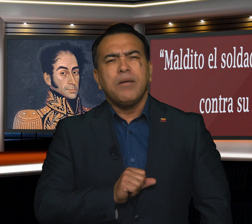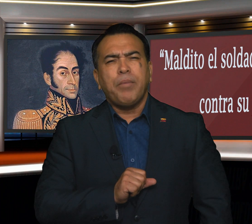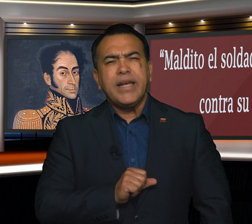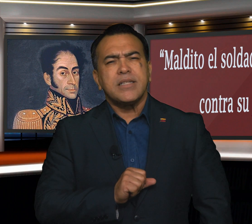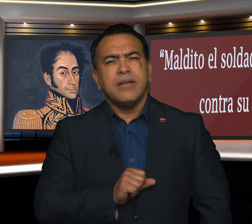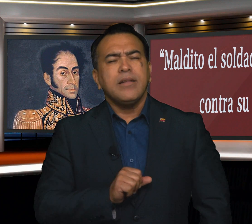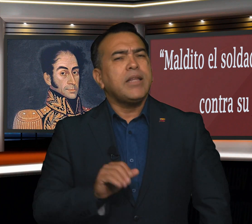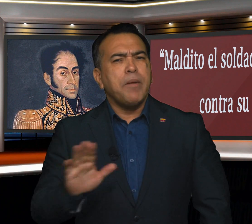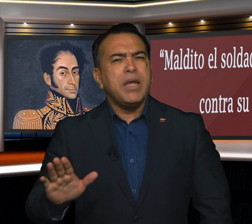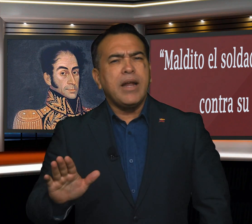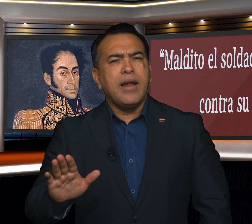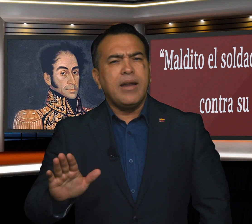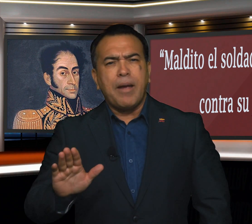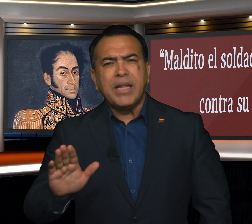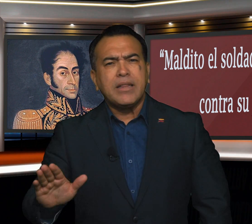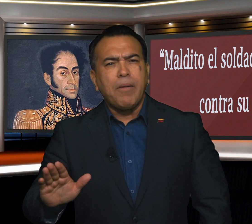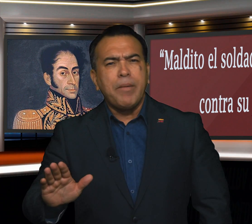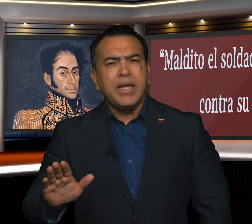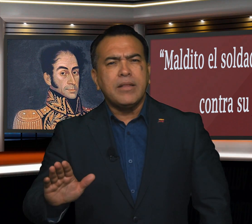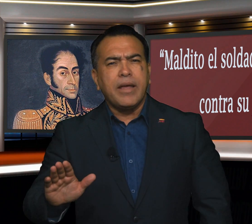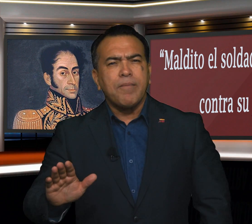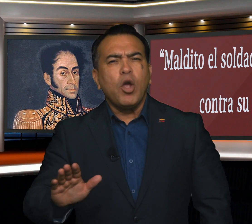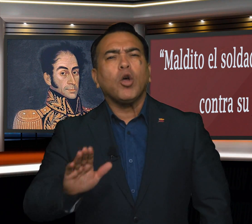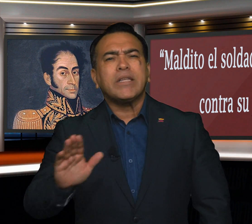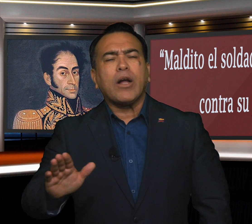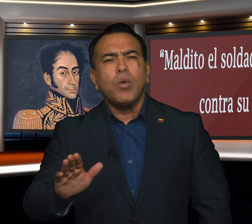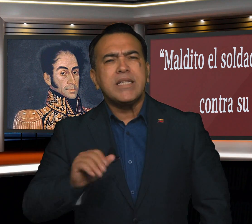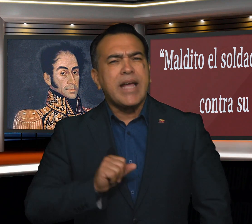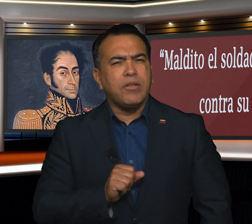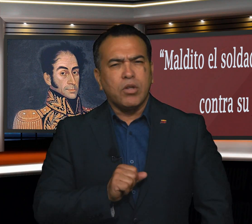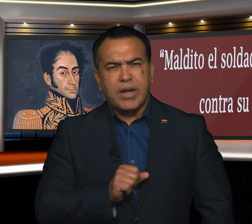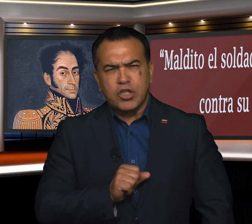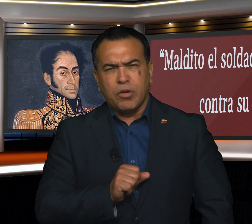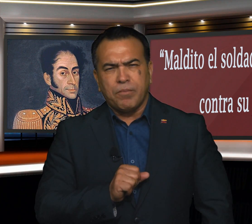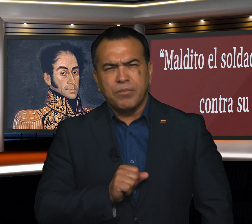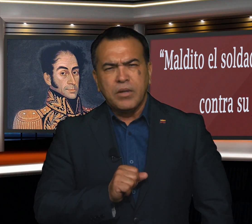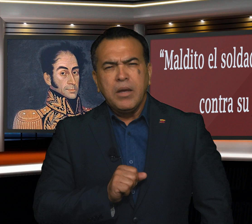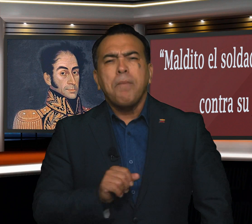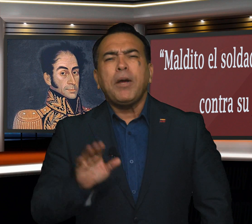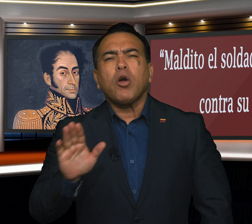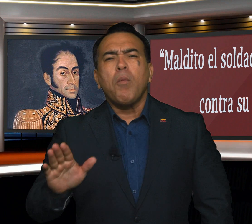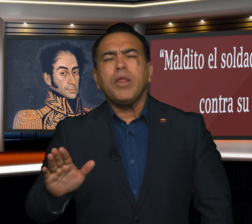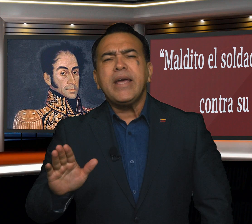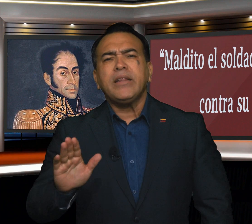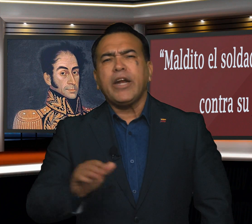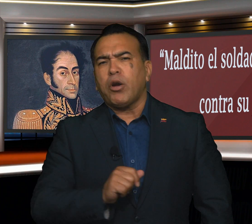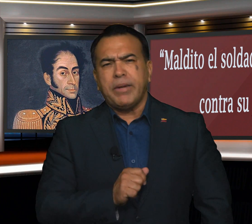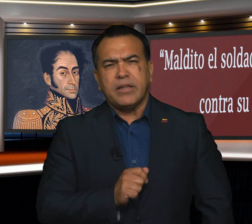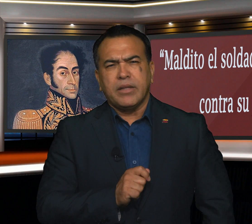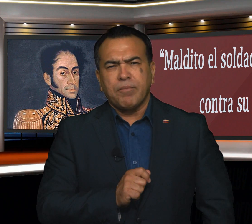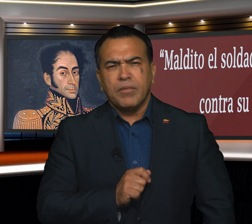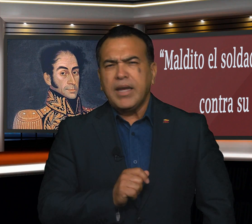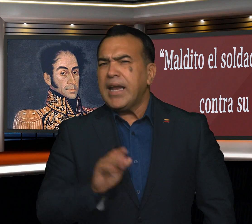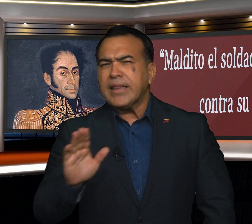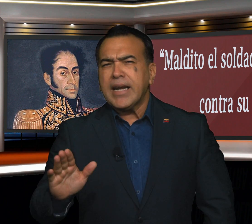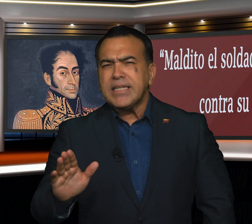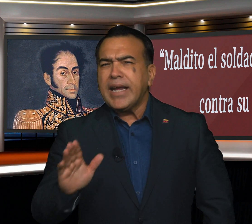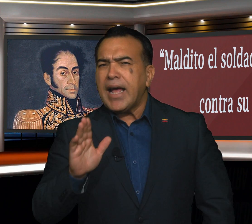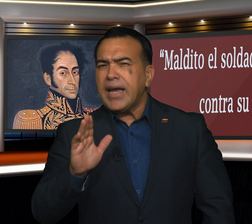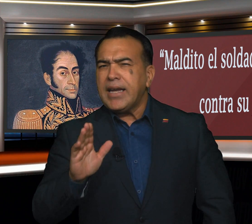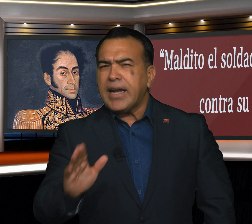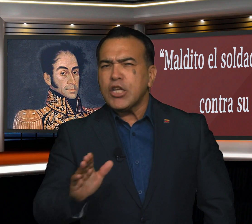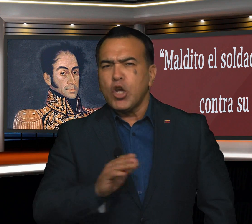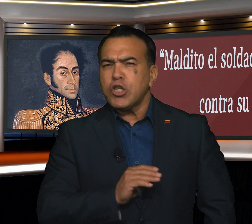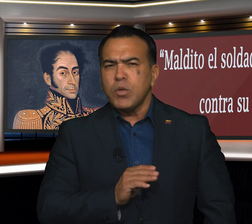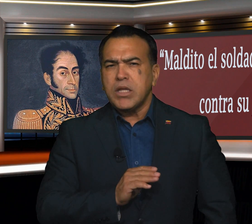Unidas, pues termina lamentablemente obstaculizando la acción. Pero como dije anteriormente, es la